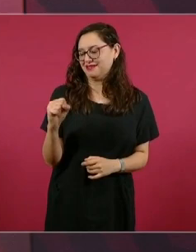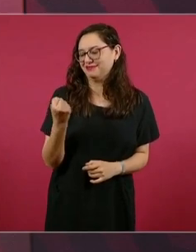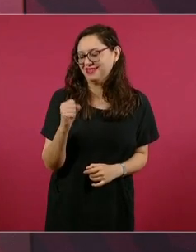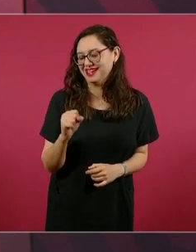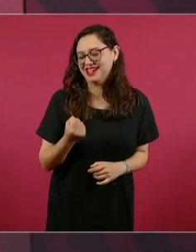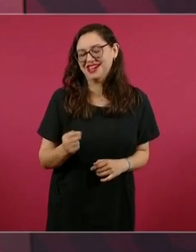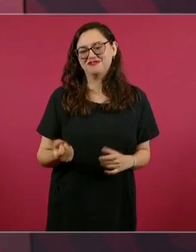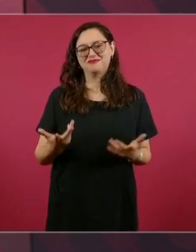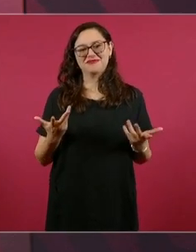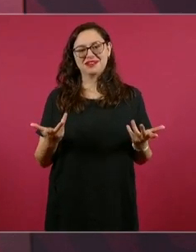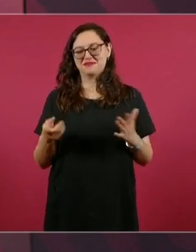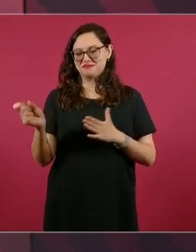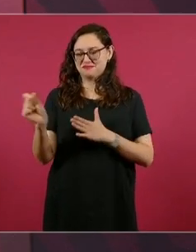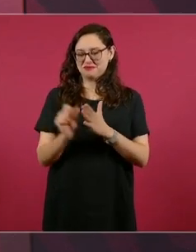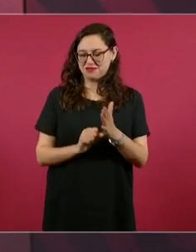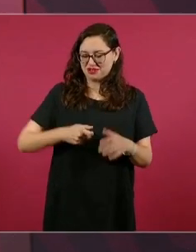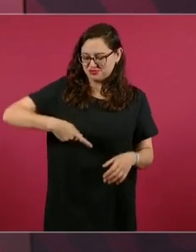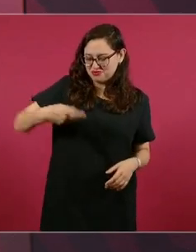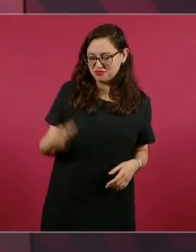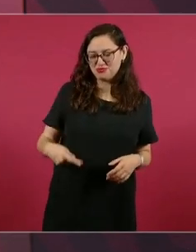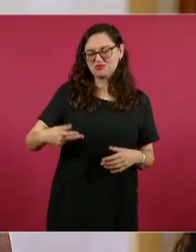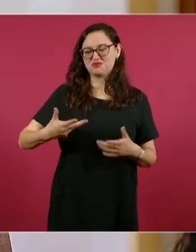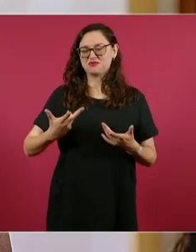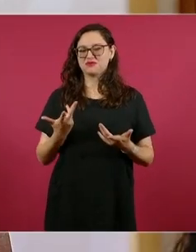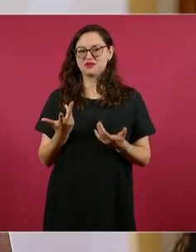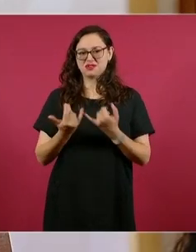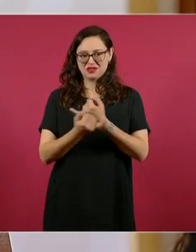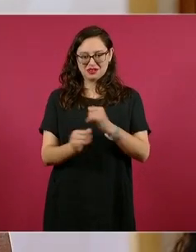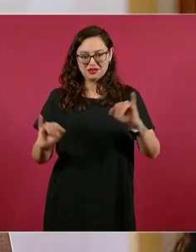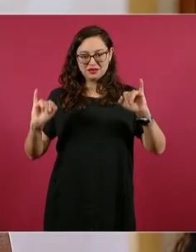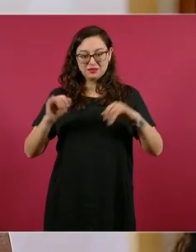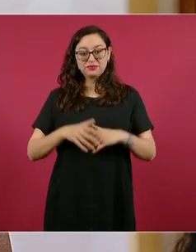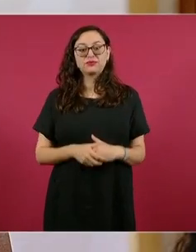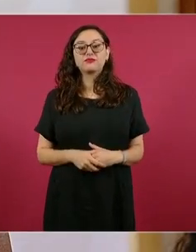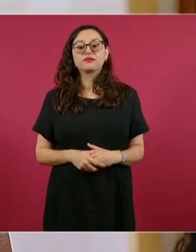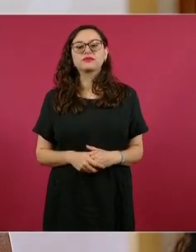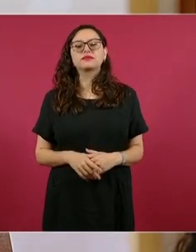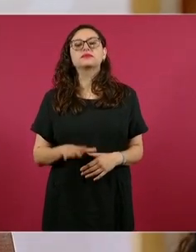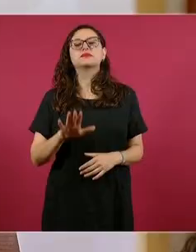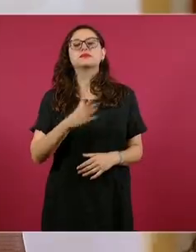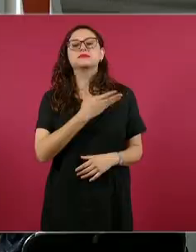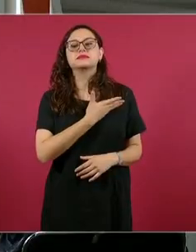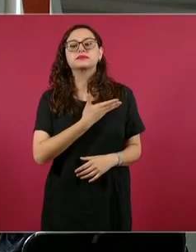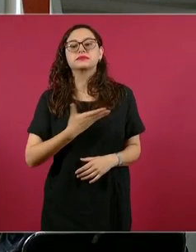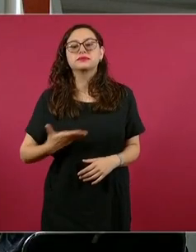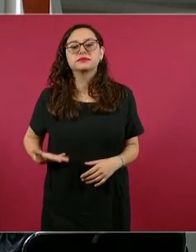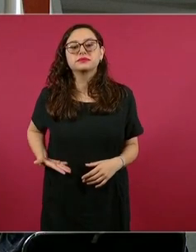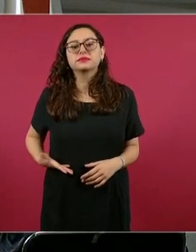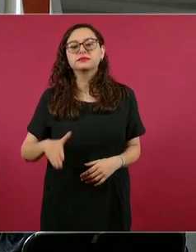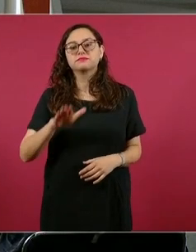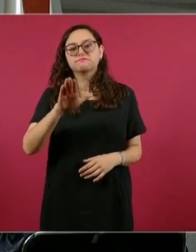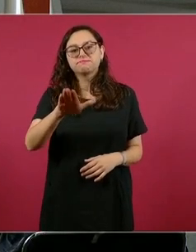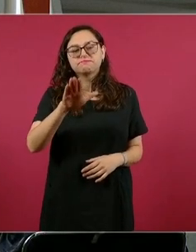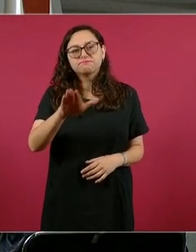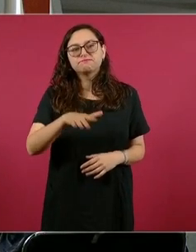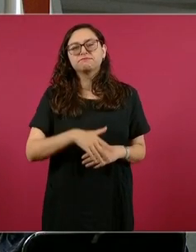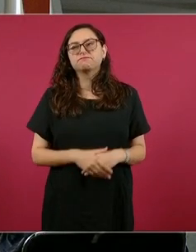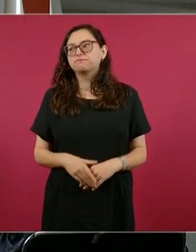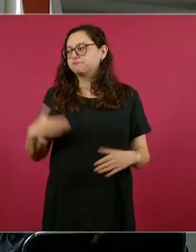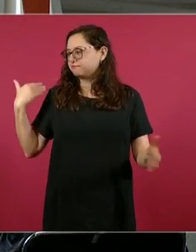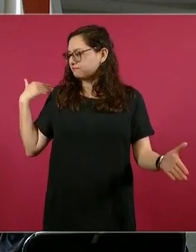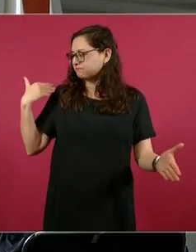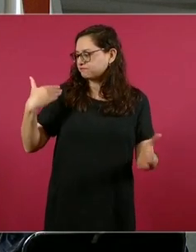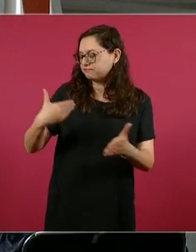que es el mes de la independencia. Si me permite, señor presidente, aquí nos planteó usted en varias ocasiones el